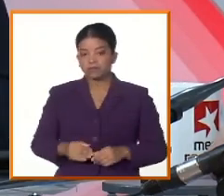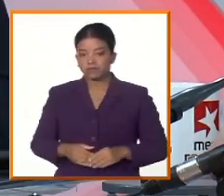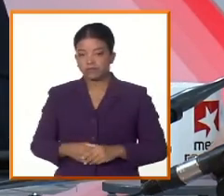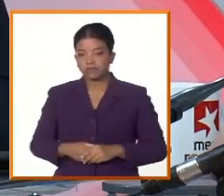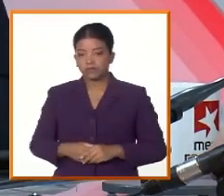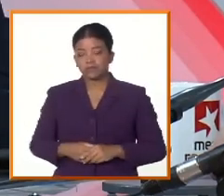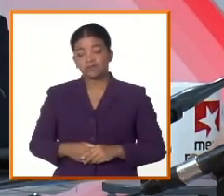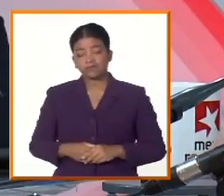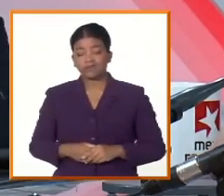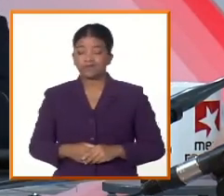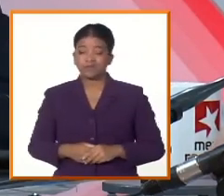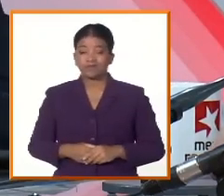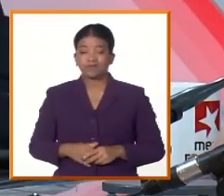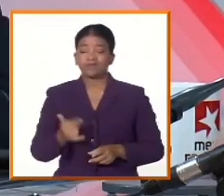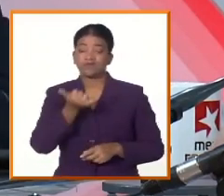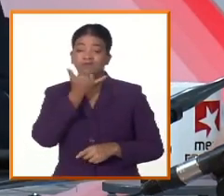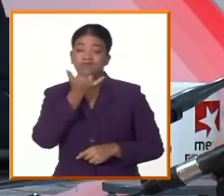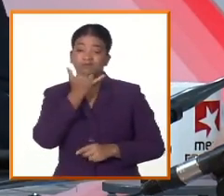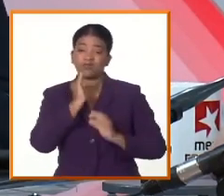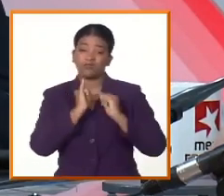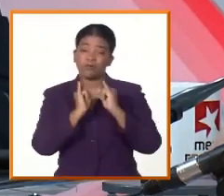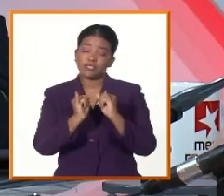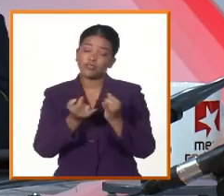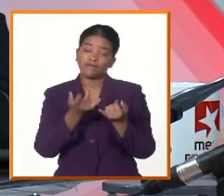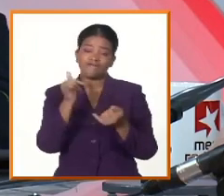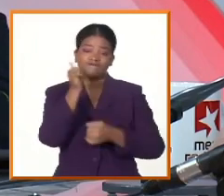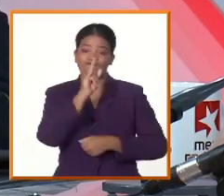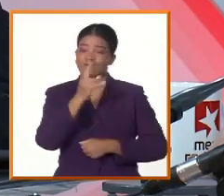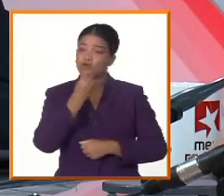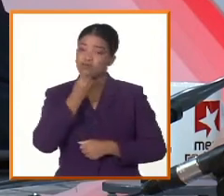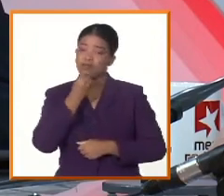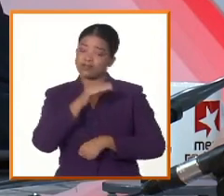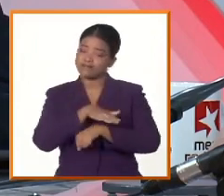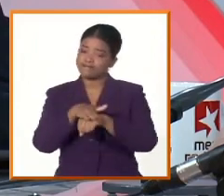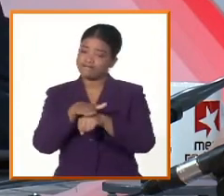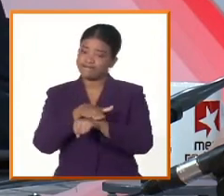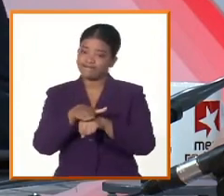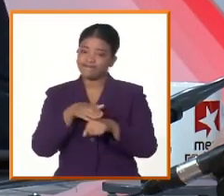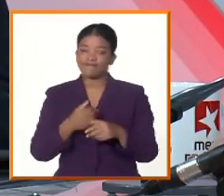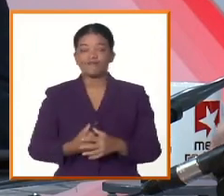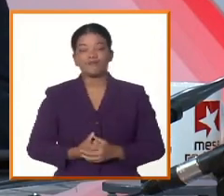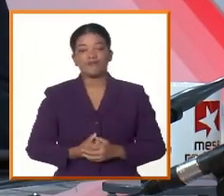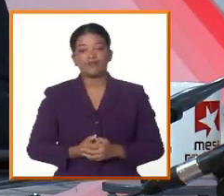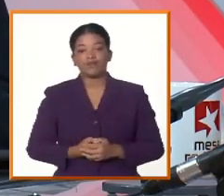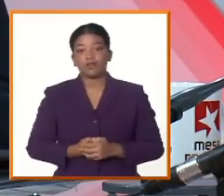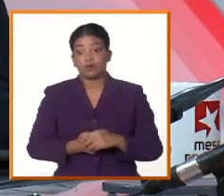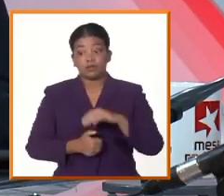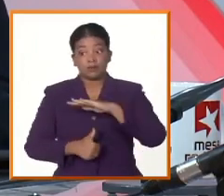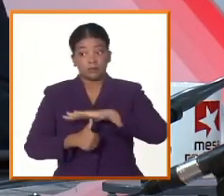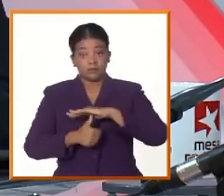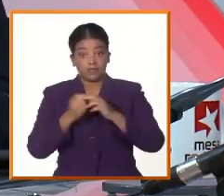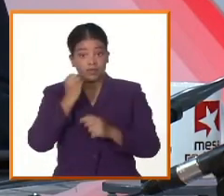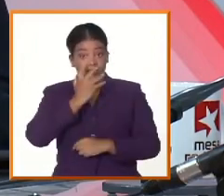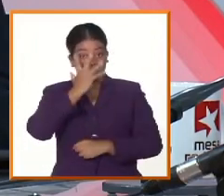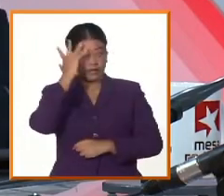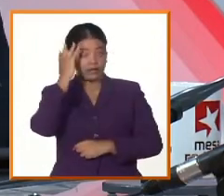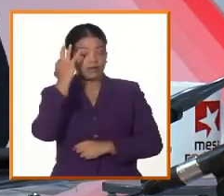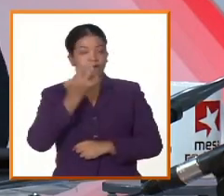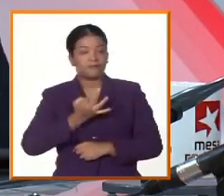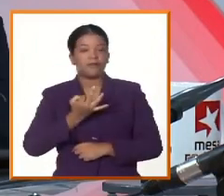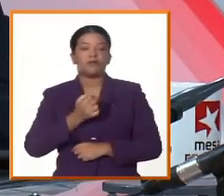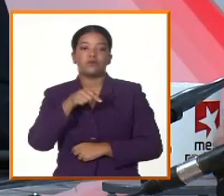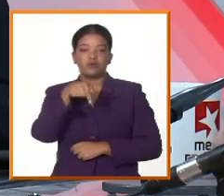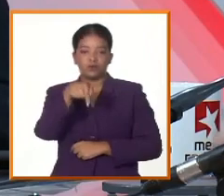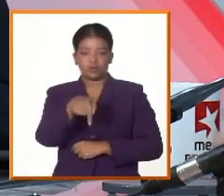dificultades con la información Bueno les digo que el presidente Díaz canel sostuvo encuentro hoy